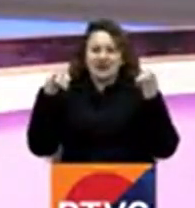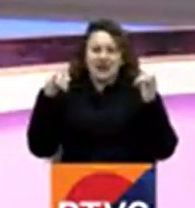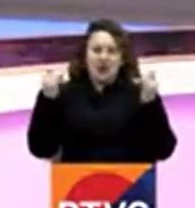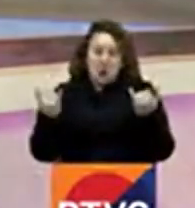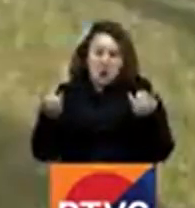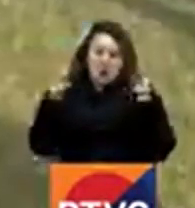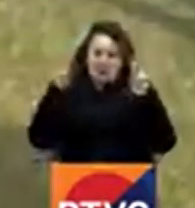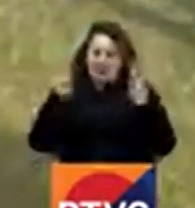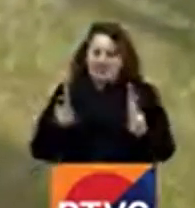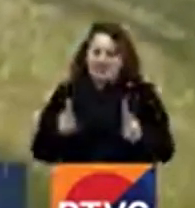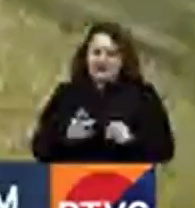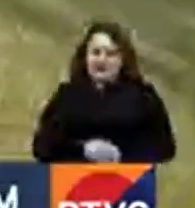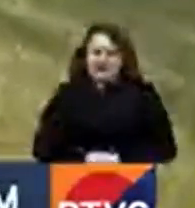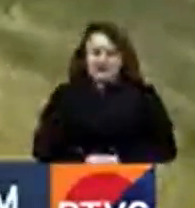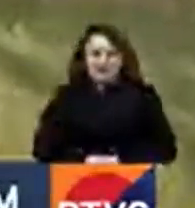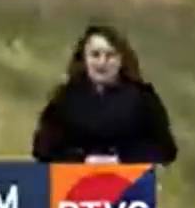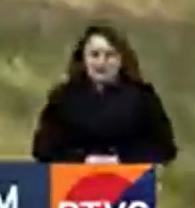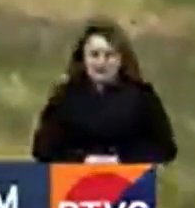días.